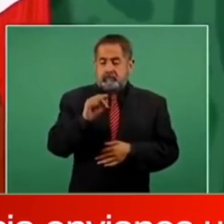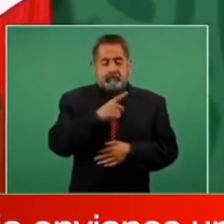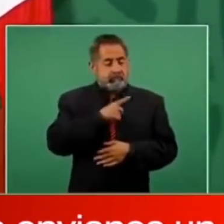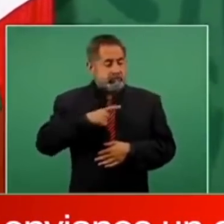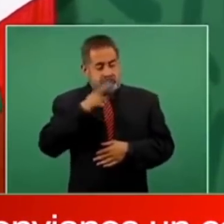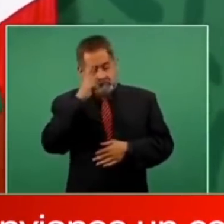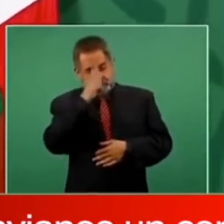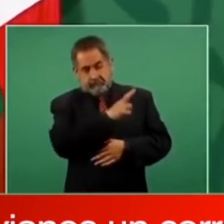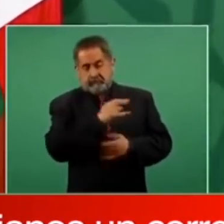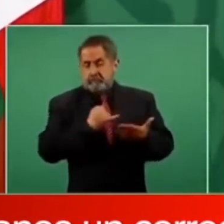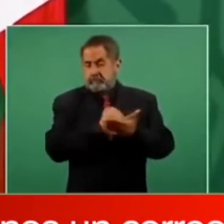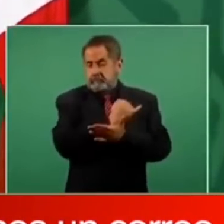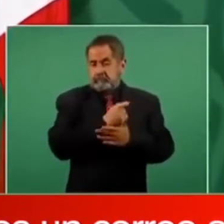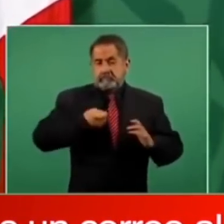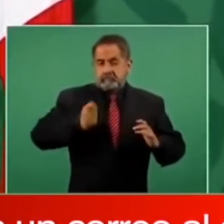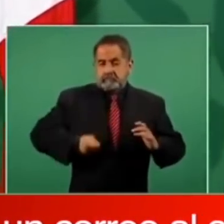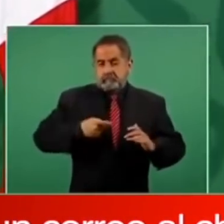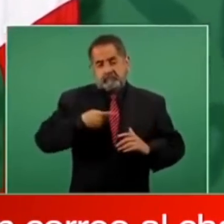en el sentido